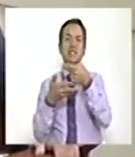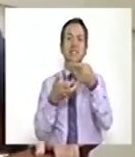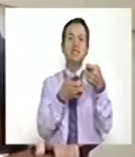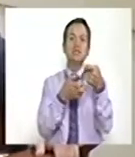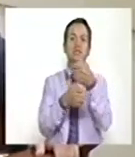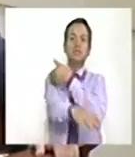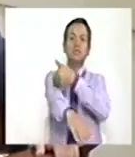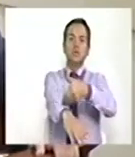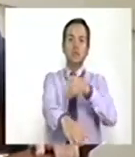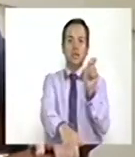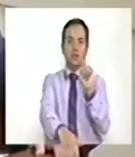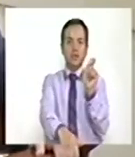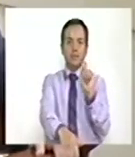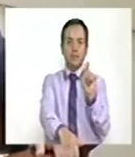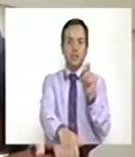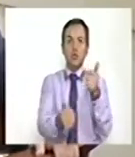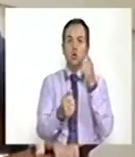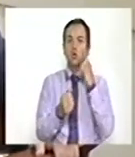procesos,